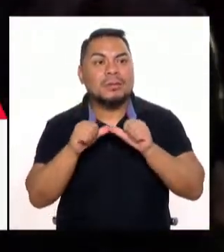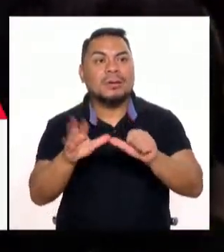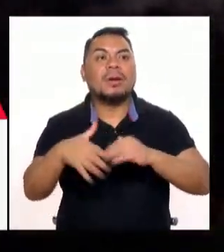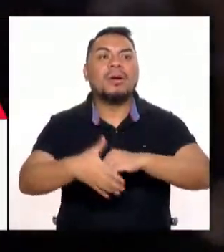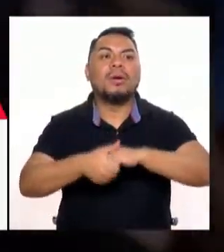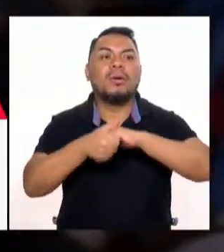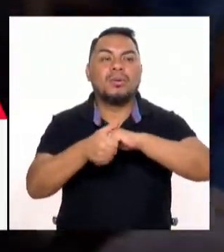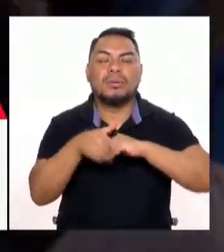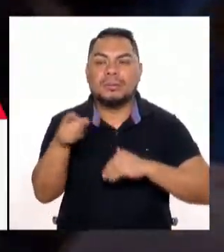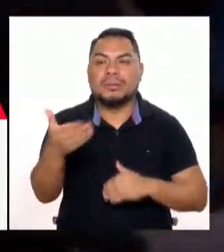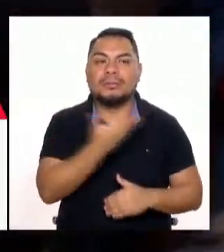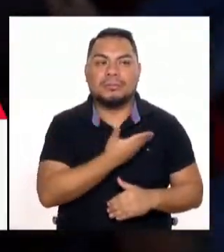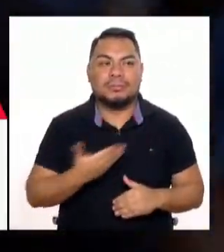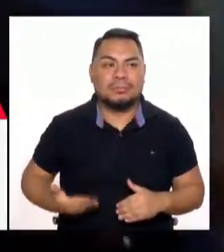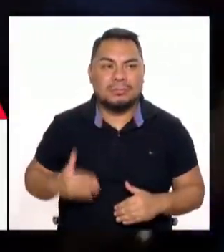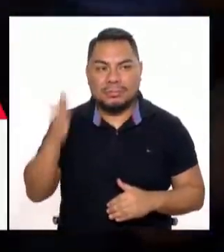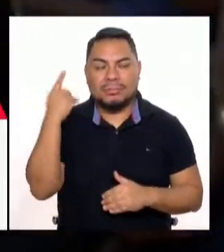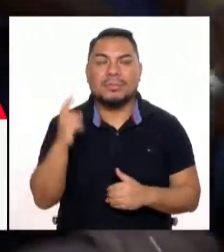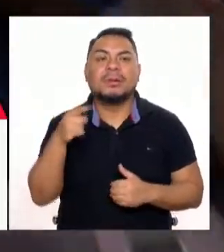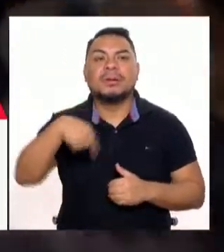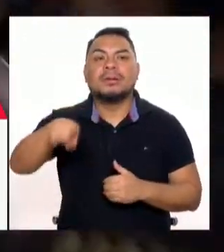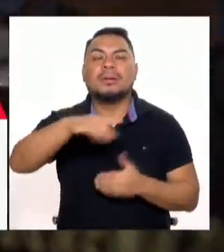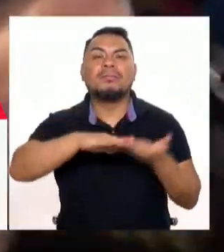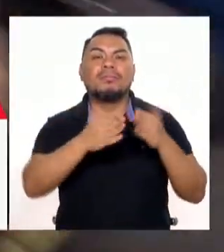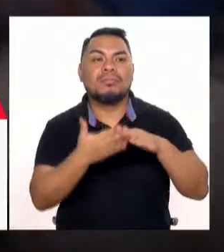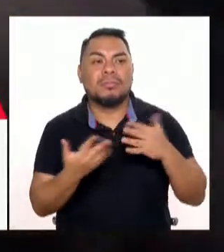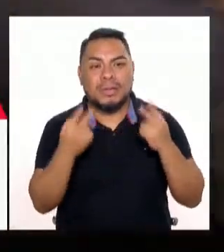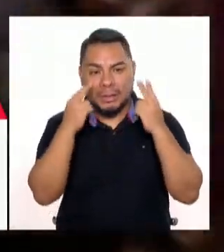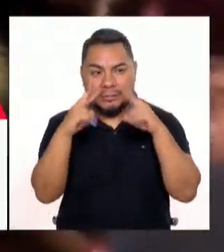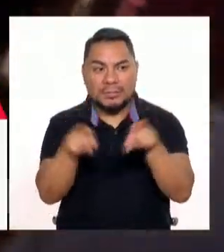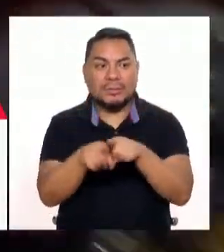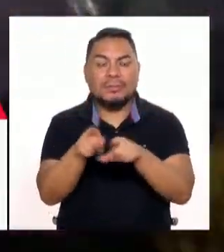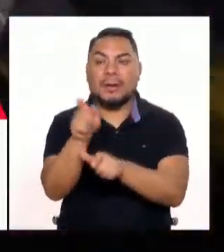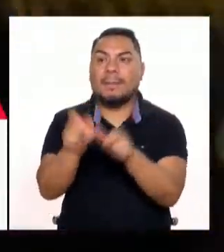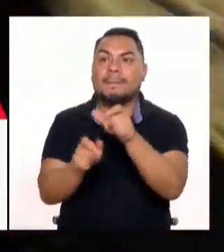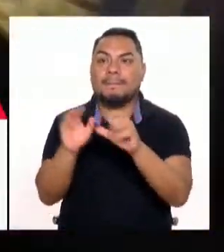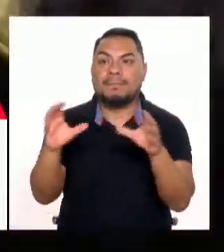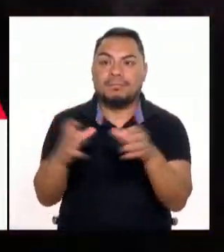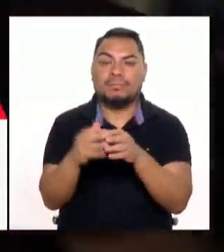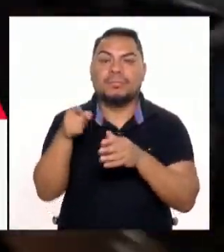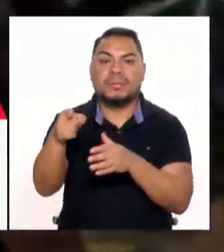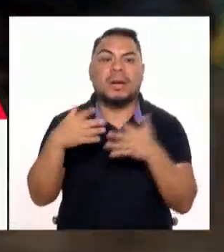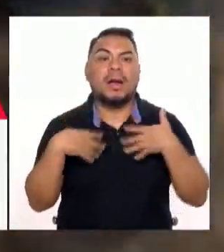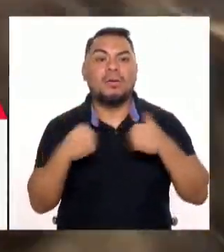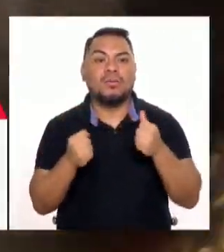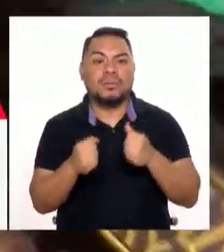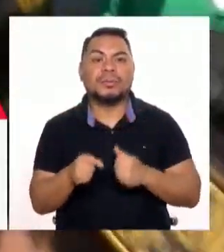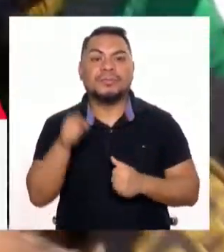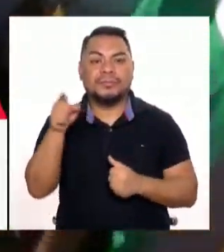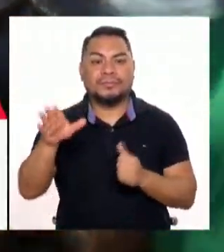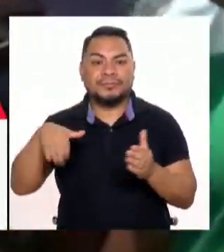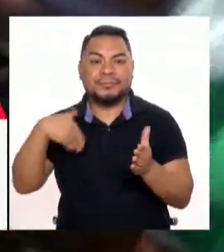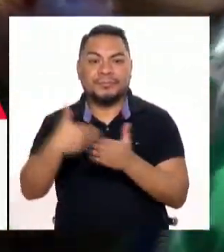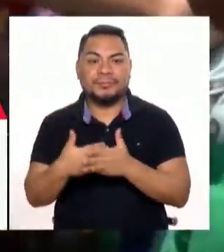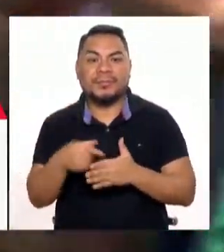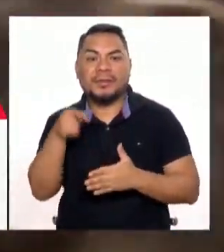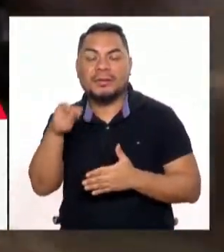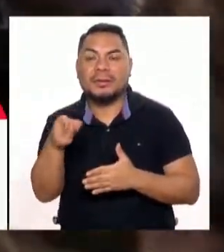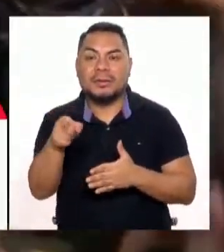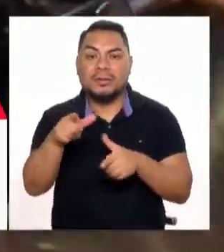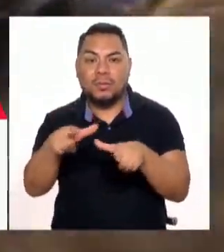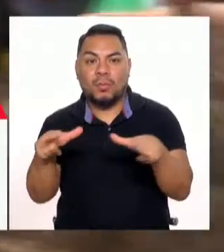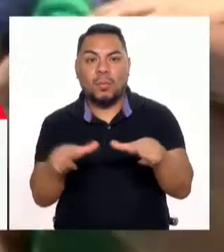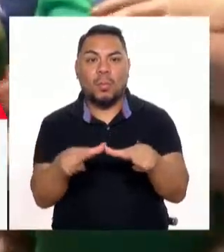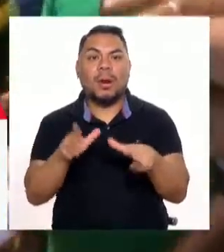el saludo por parte de la presidenta a los pobladores vemos incluso personal del sector salud que ha llegado hasta este